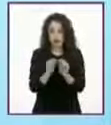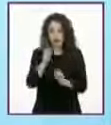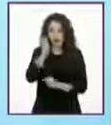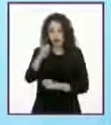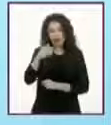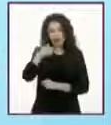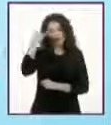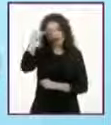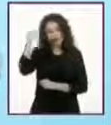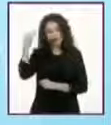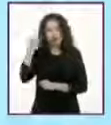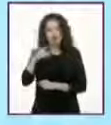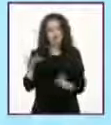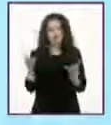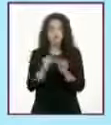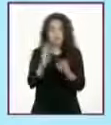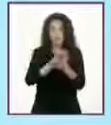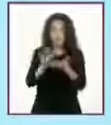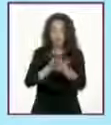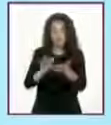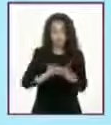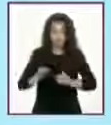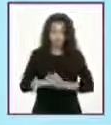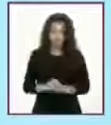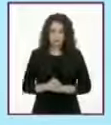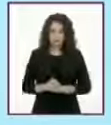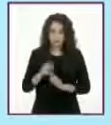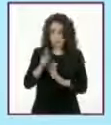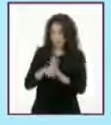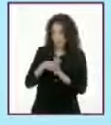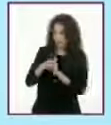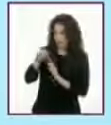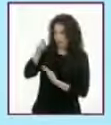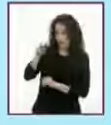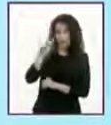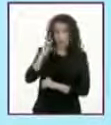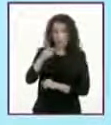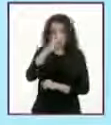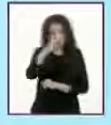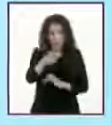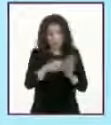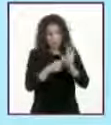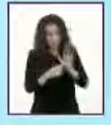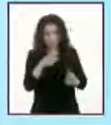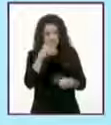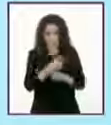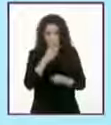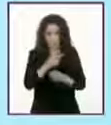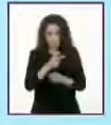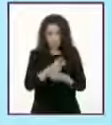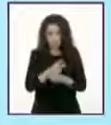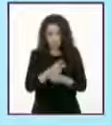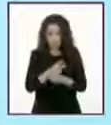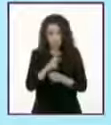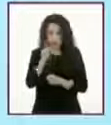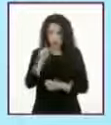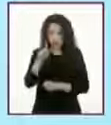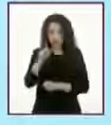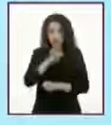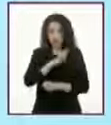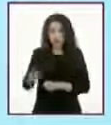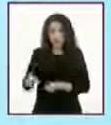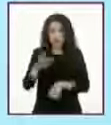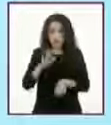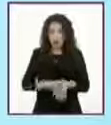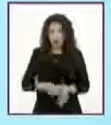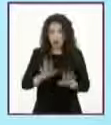de manera breve. Aunque en el video se señala que en la segunda parte pueden ampliar la información, en realidad